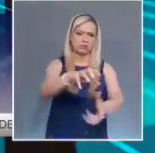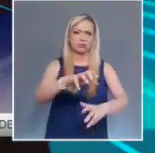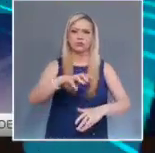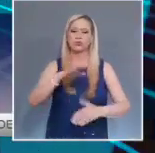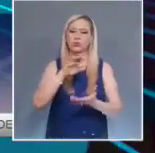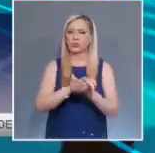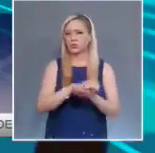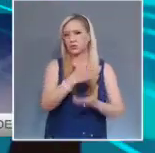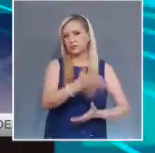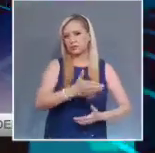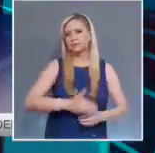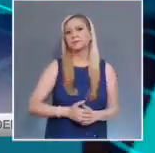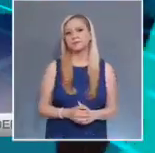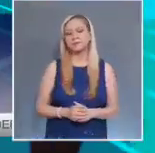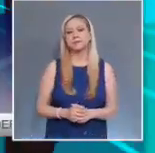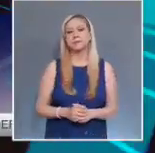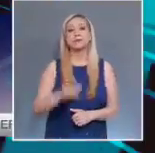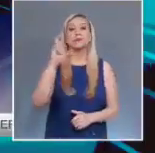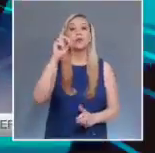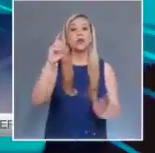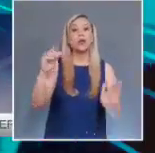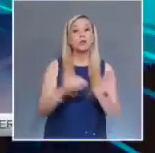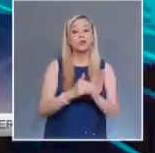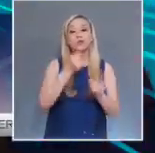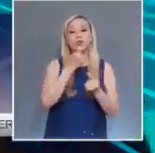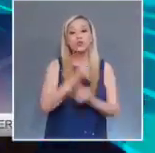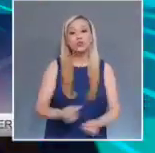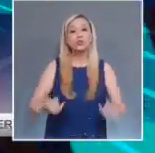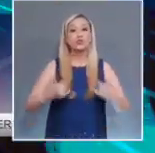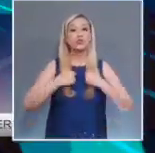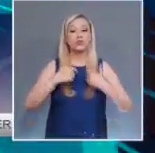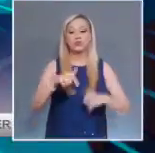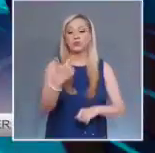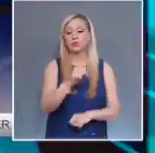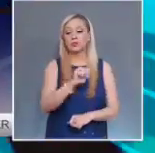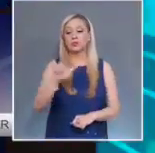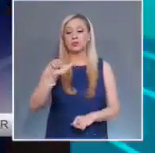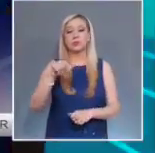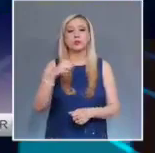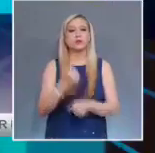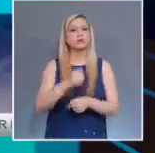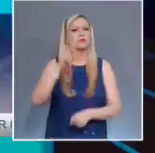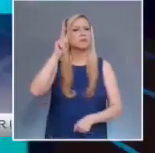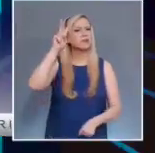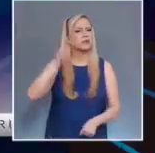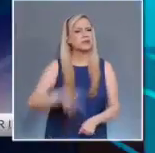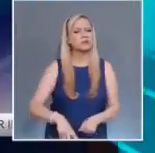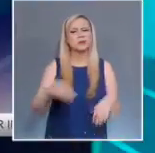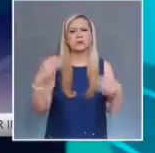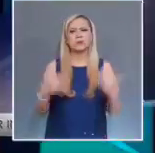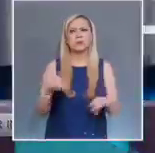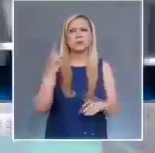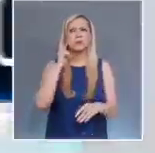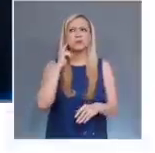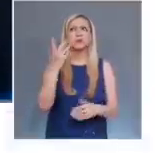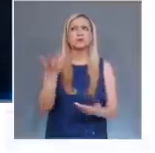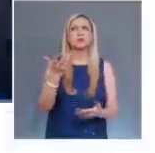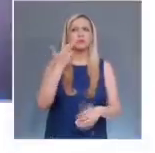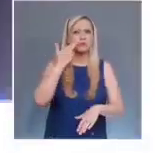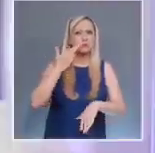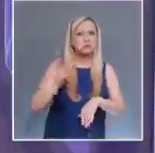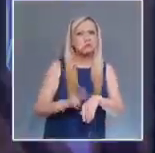Alrededor de 30,000 infantes y adolescentes en México están vinculados con actividades delictivas.